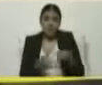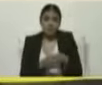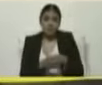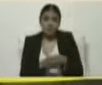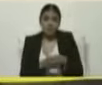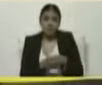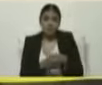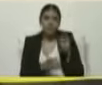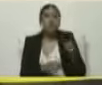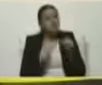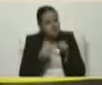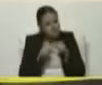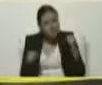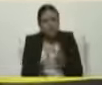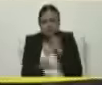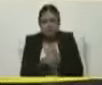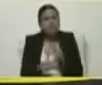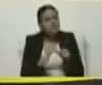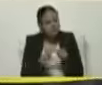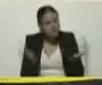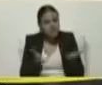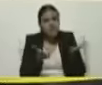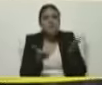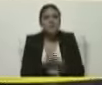sigue haciendo tu trabajo,